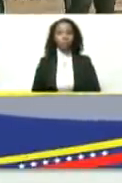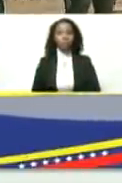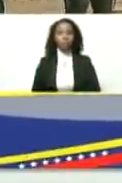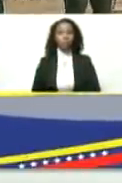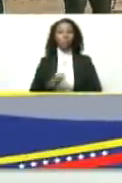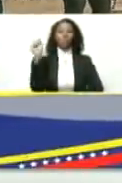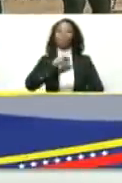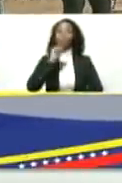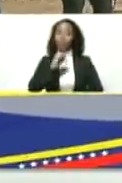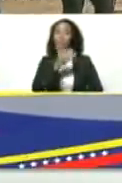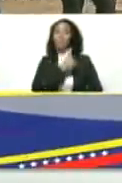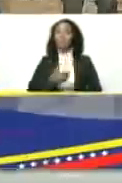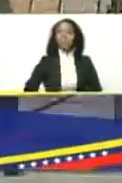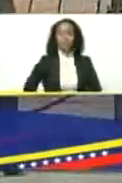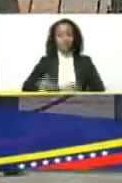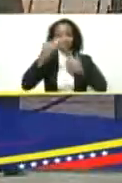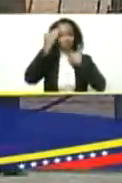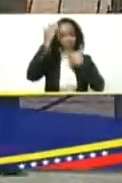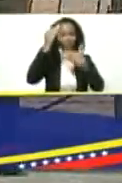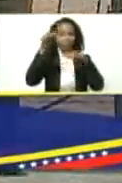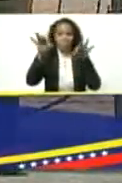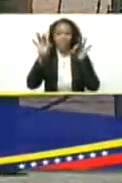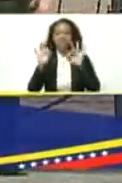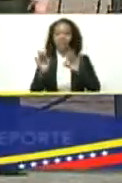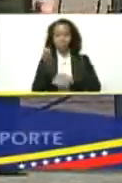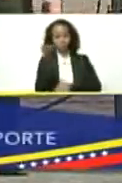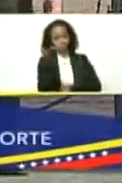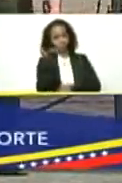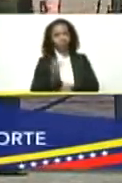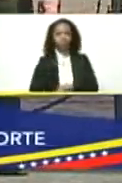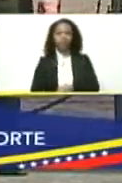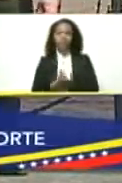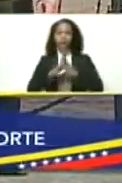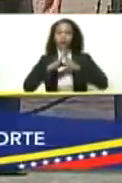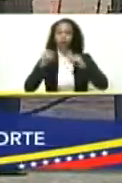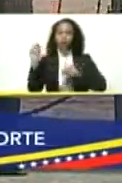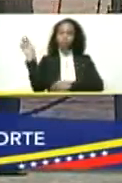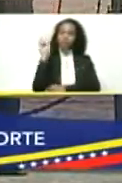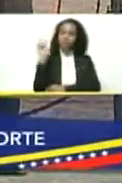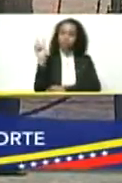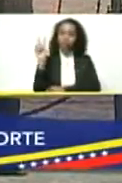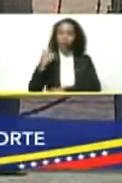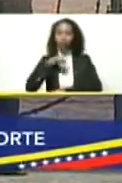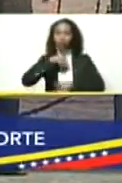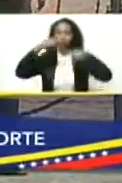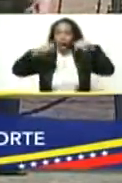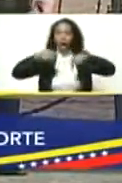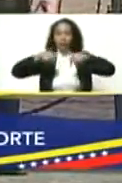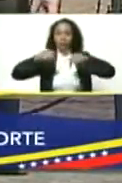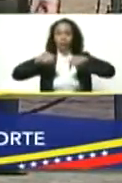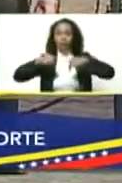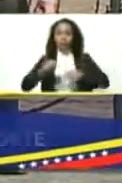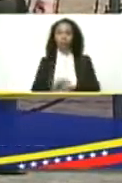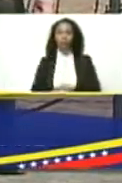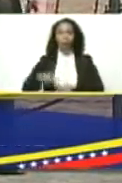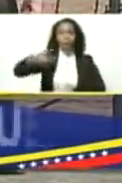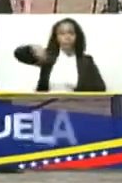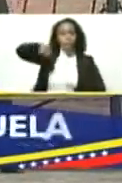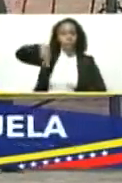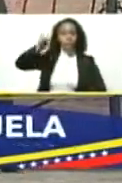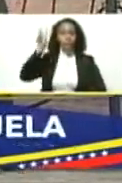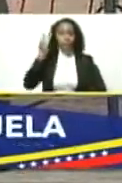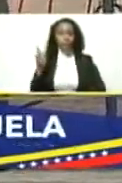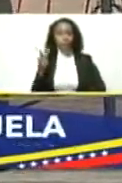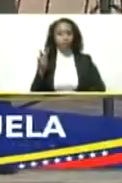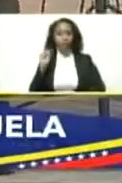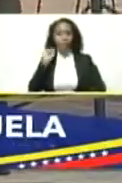Así es, presidente. Bueno, un saludo muy especial para usted y toda Venezuela. Nos encontramos precisamente de Plaza Venezuela,